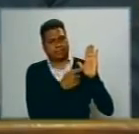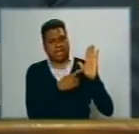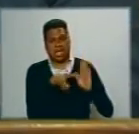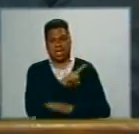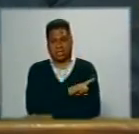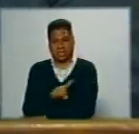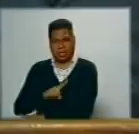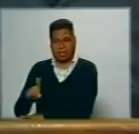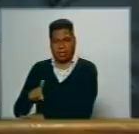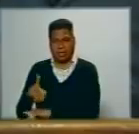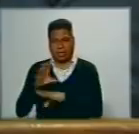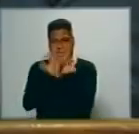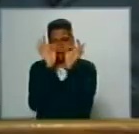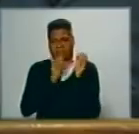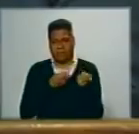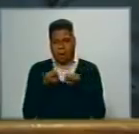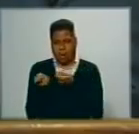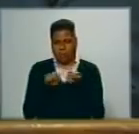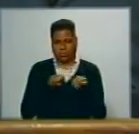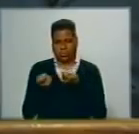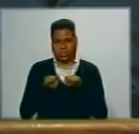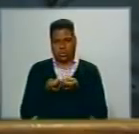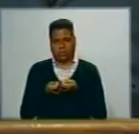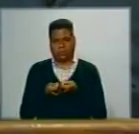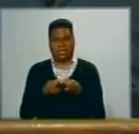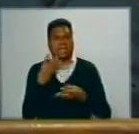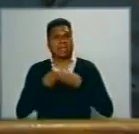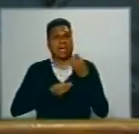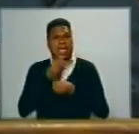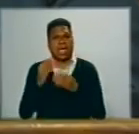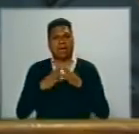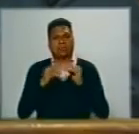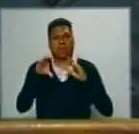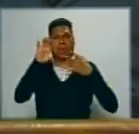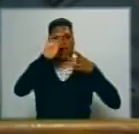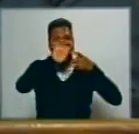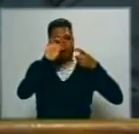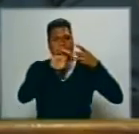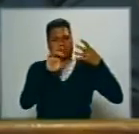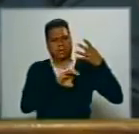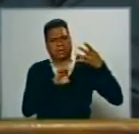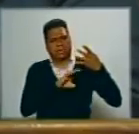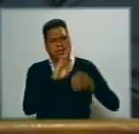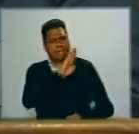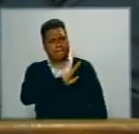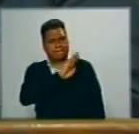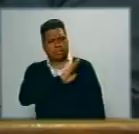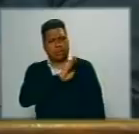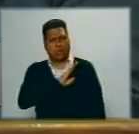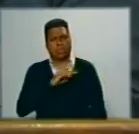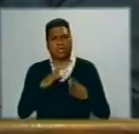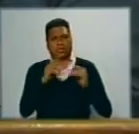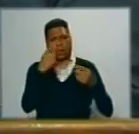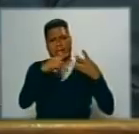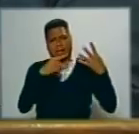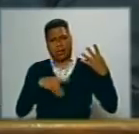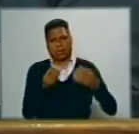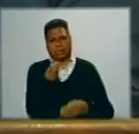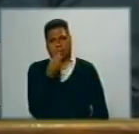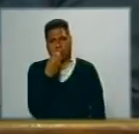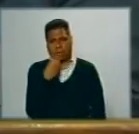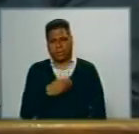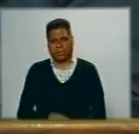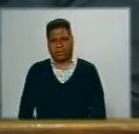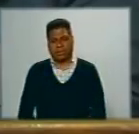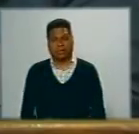o mecanismos de control, en función de las características propias de los bienes o servicios, del sector